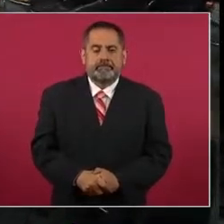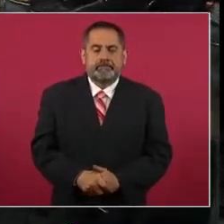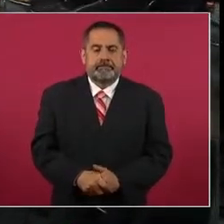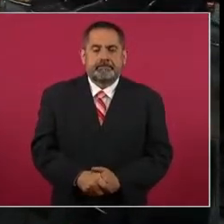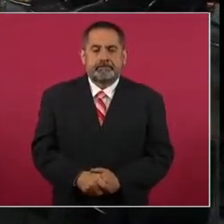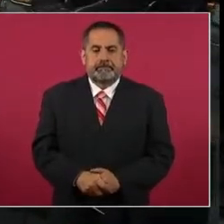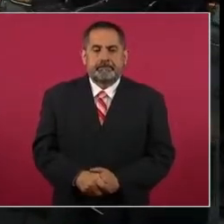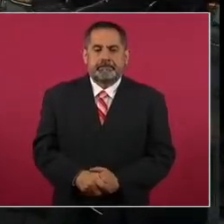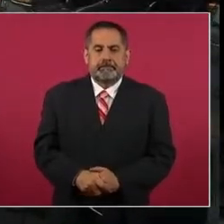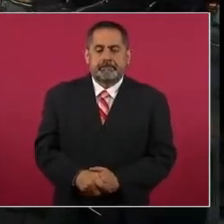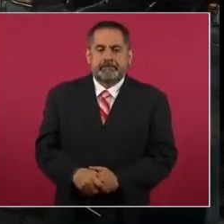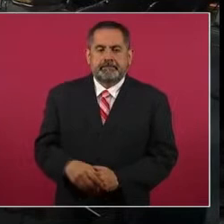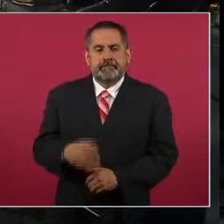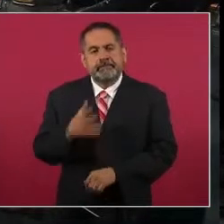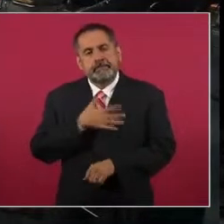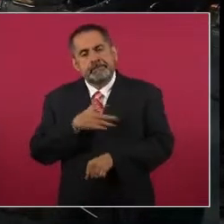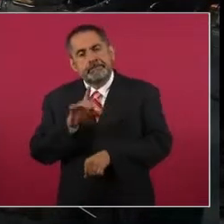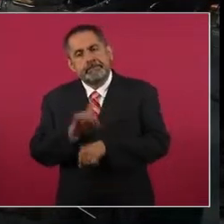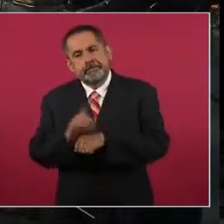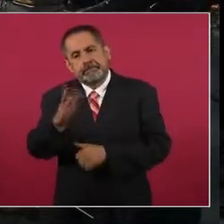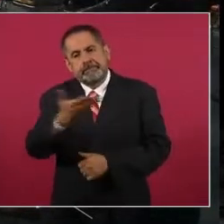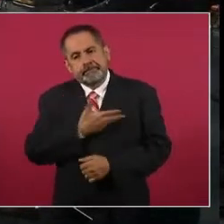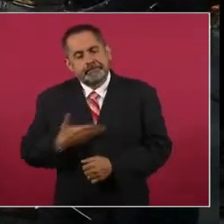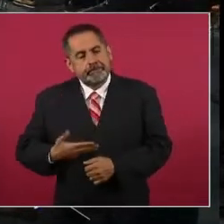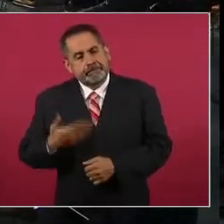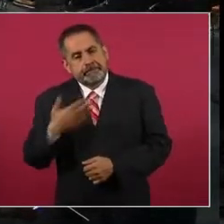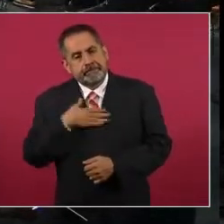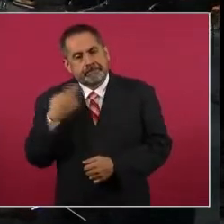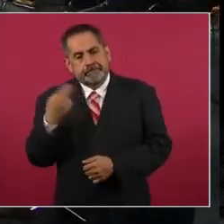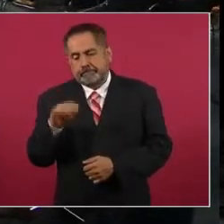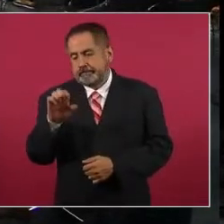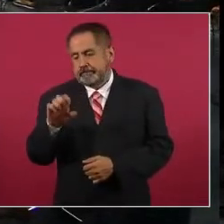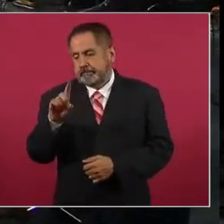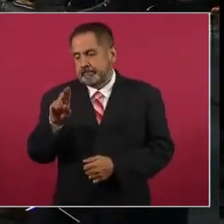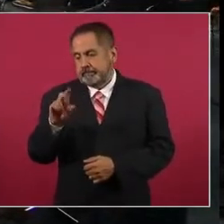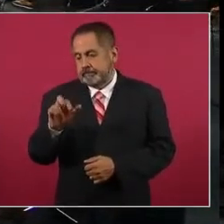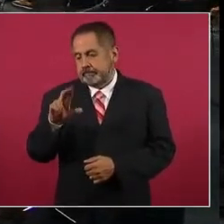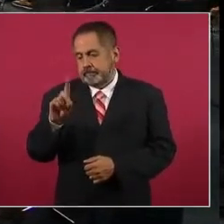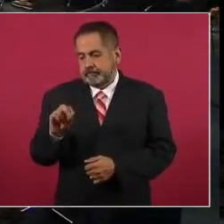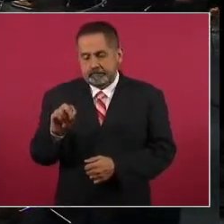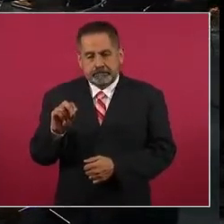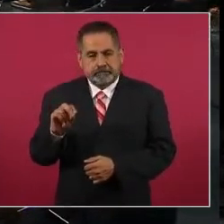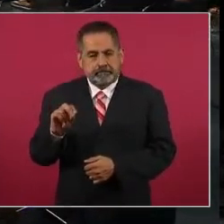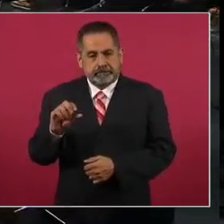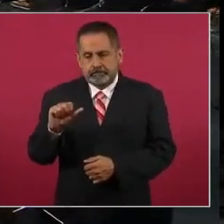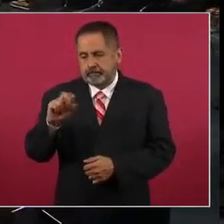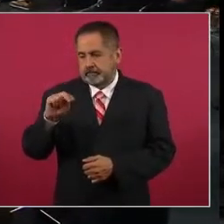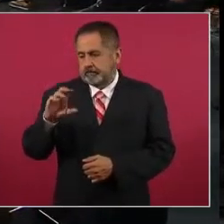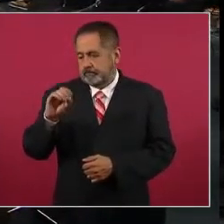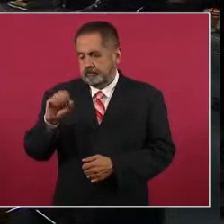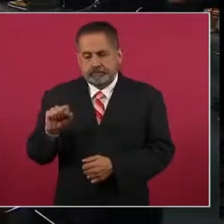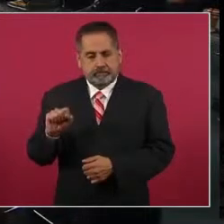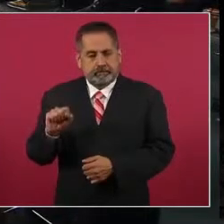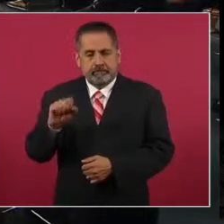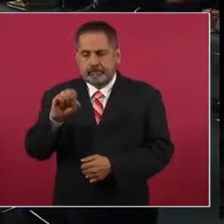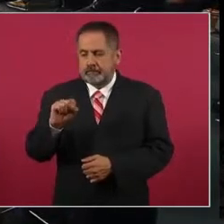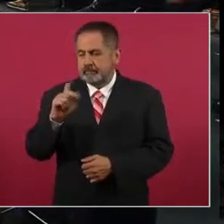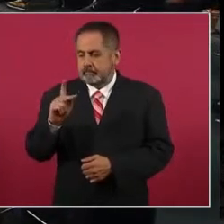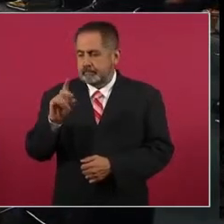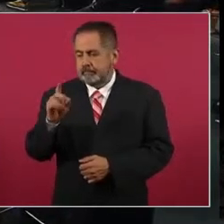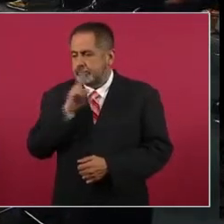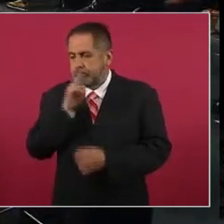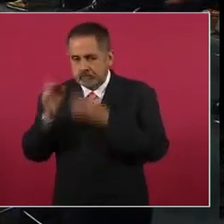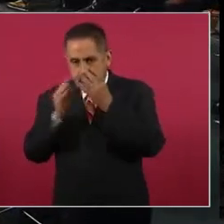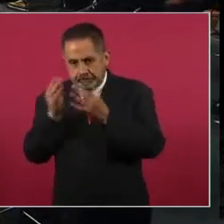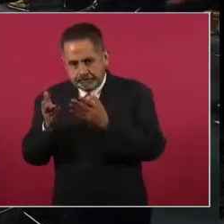buenos días señor presidente eduardo esquivel ancona sdp noticias primera